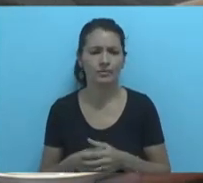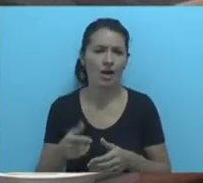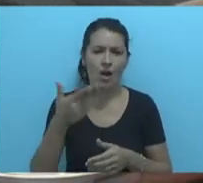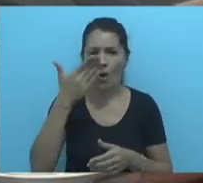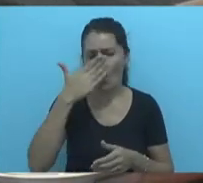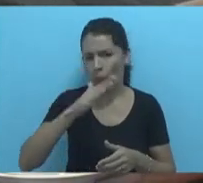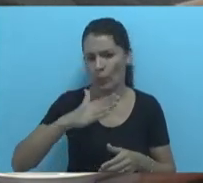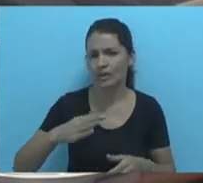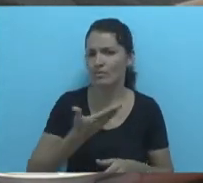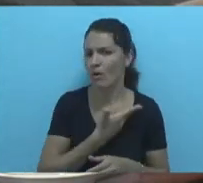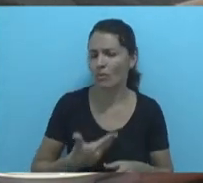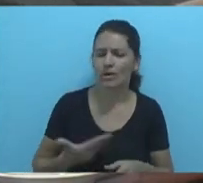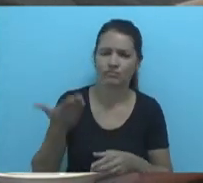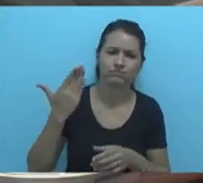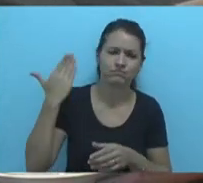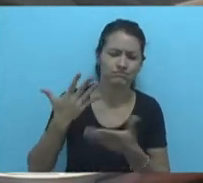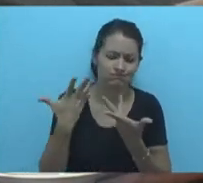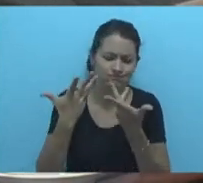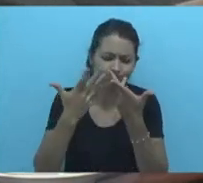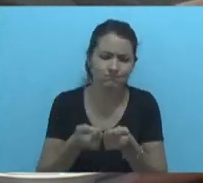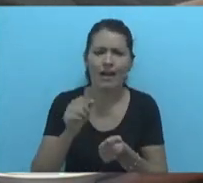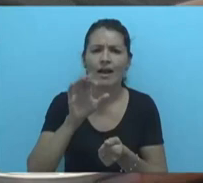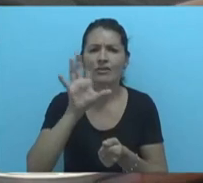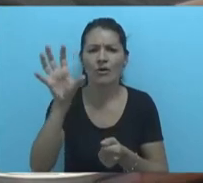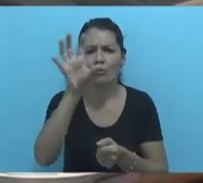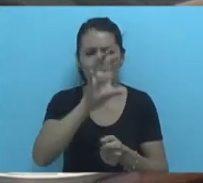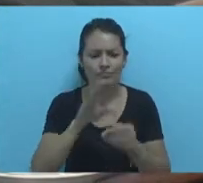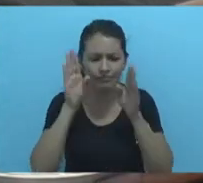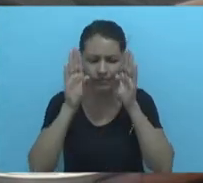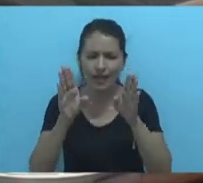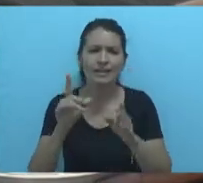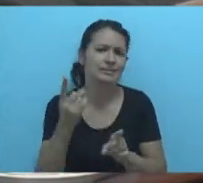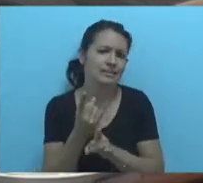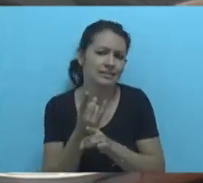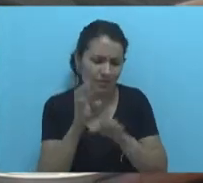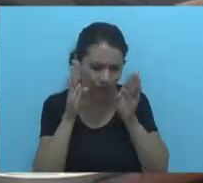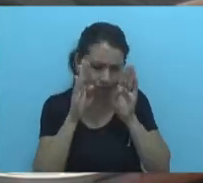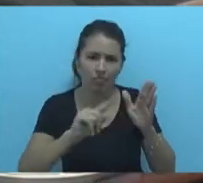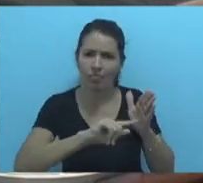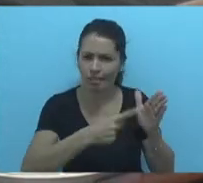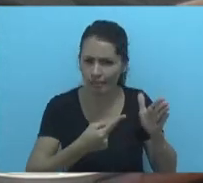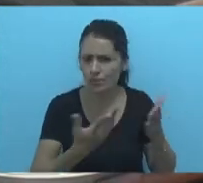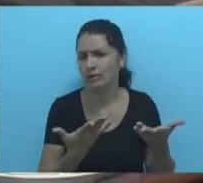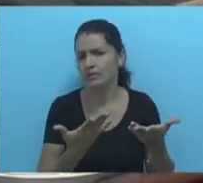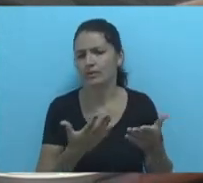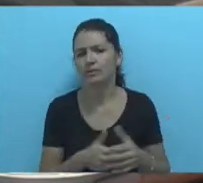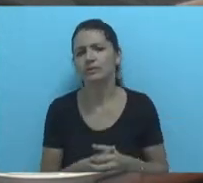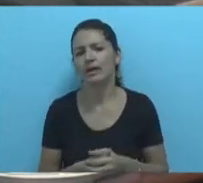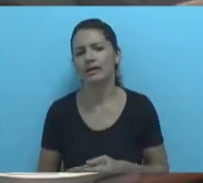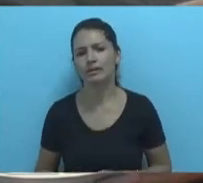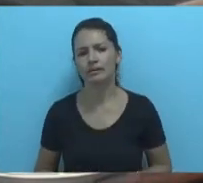defendido un federalismo económico de forma tal que el interior no esté afectado. Como bien dijo el diputado